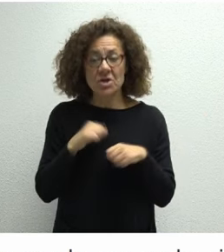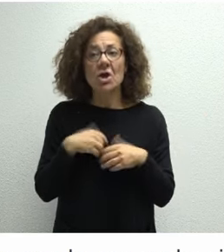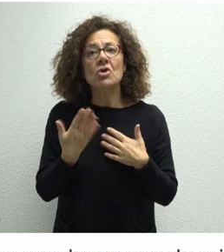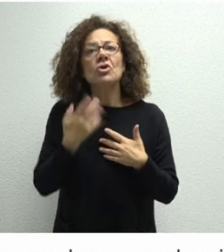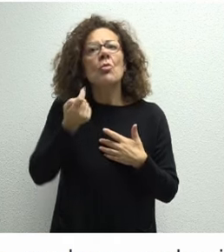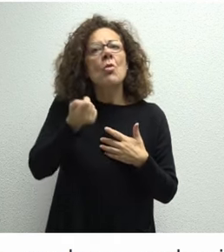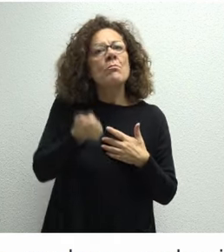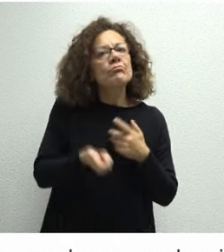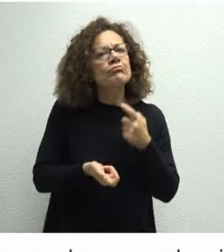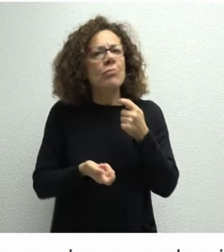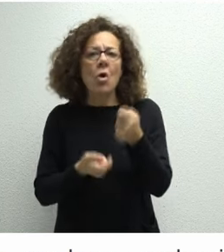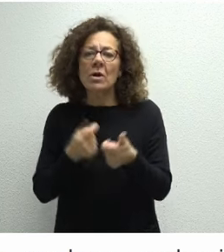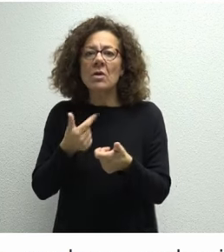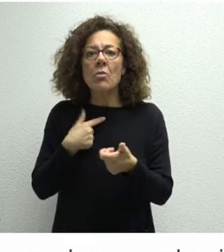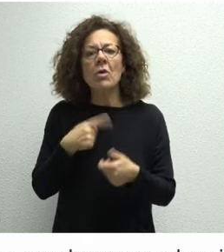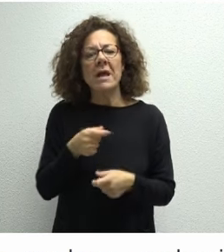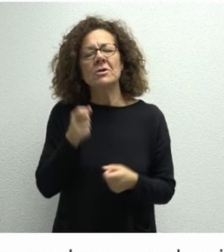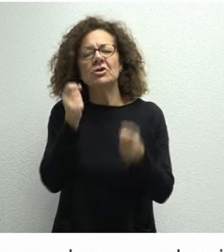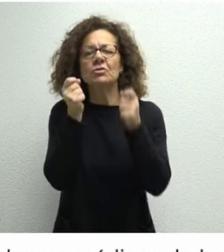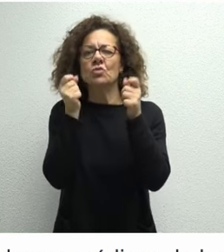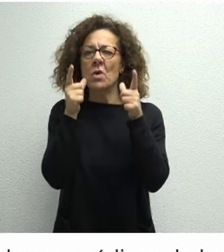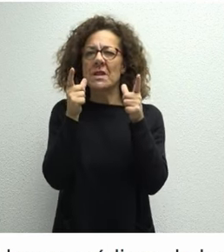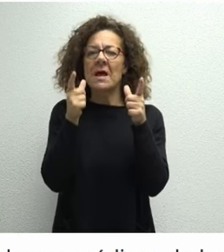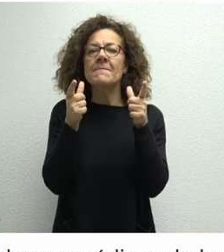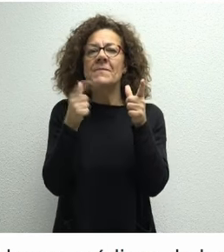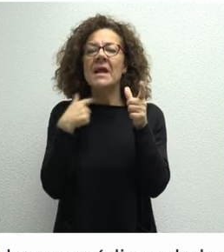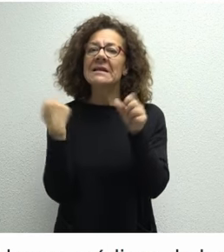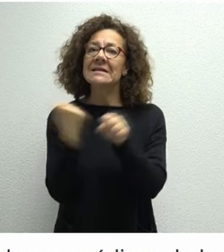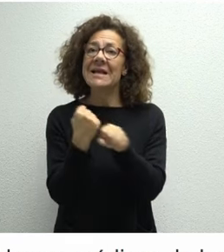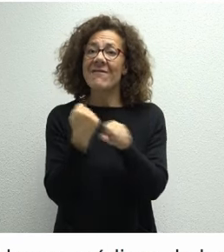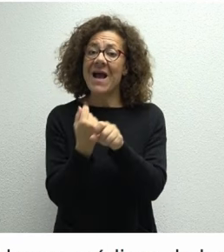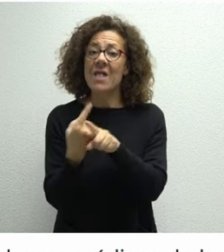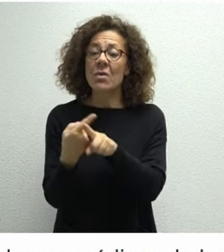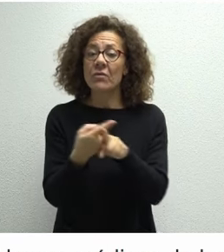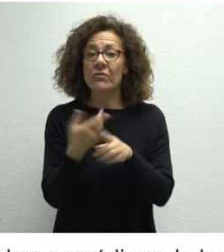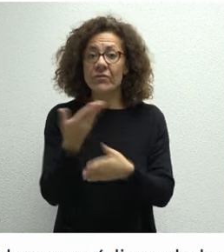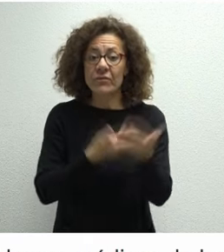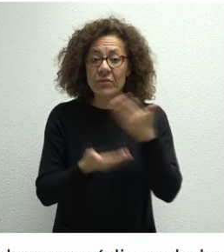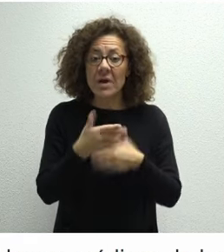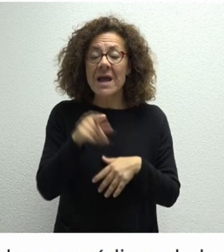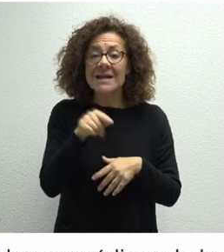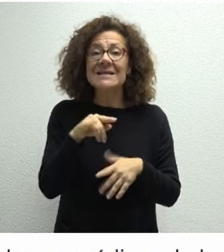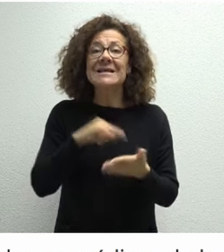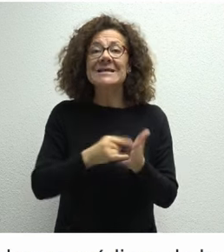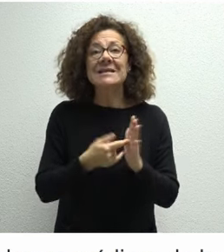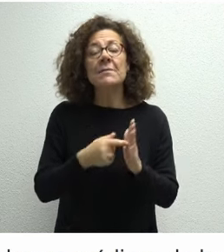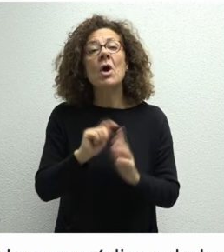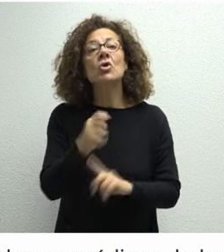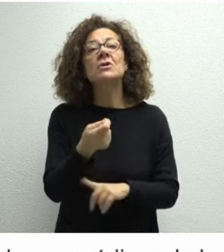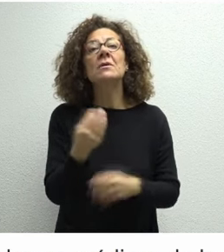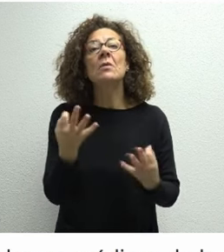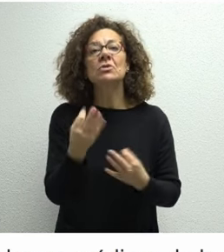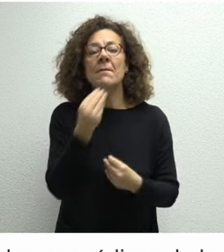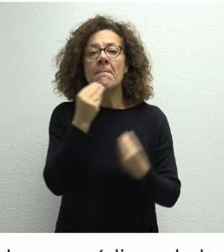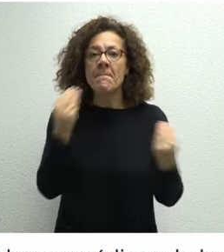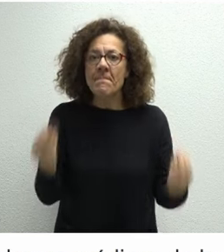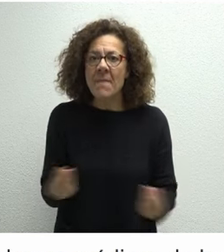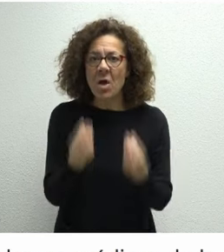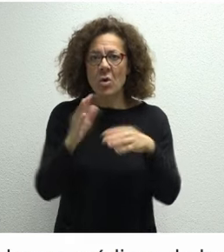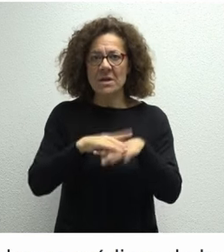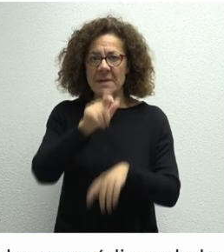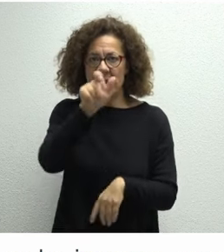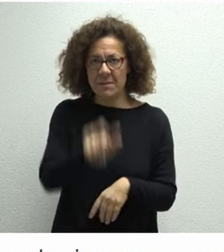poquito a poco nos fuimos dando cuenta que que trabajando juntos bajo este sistema pues conseguíamos mejoras para para la